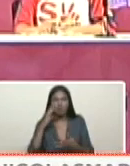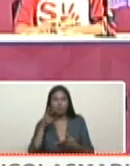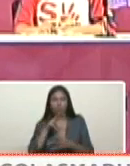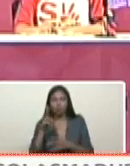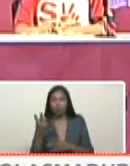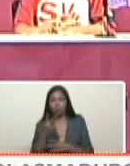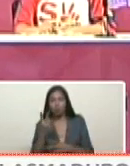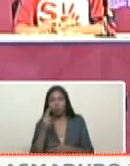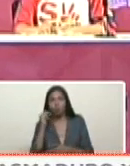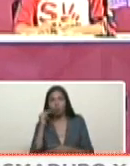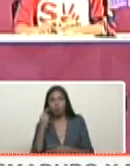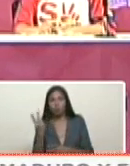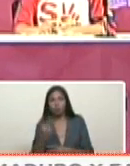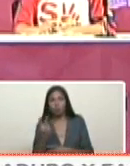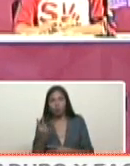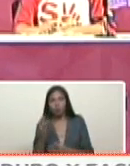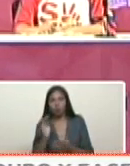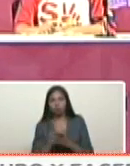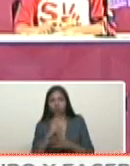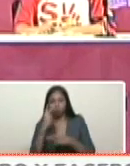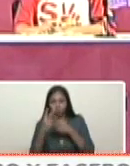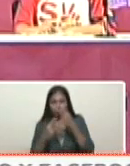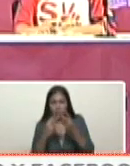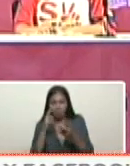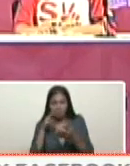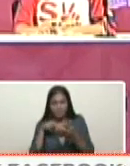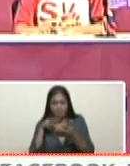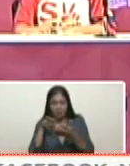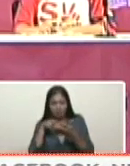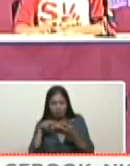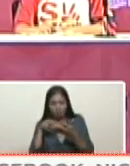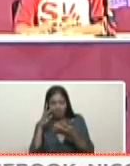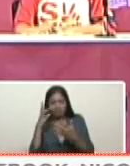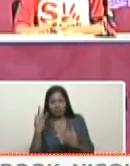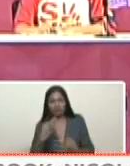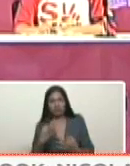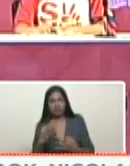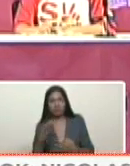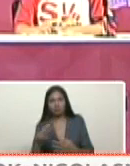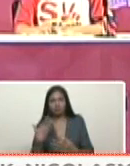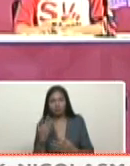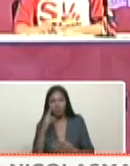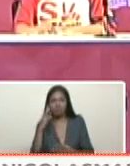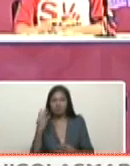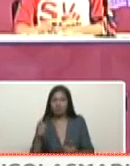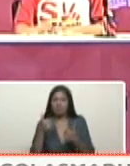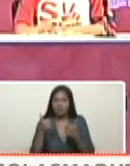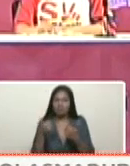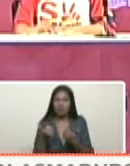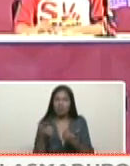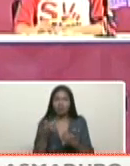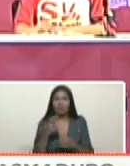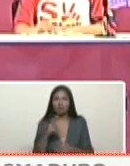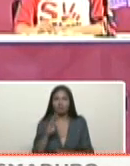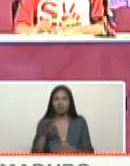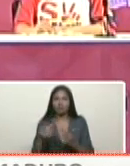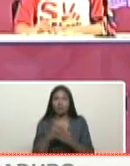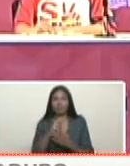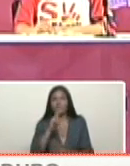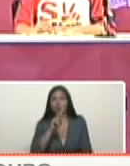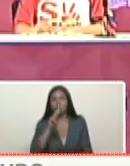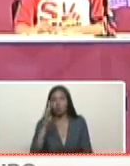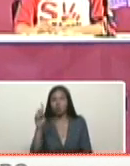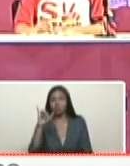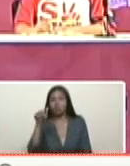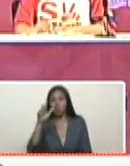Aristóbulo, los dos, con una lupa, que la cosa salga bien. Les di chance hasta el 11 de julio, y el